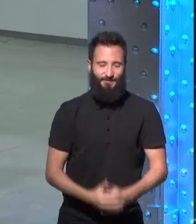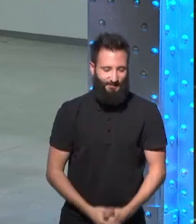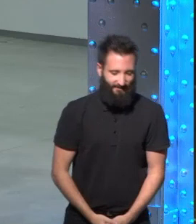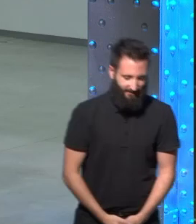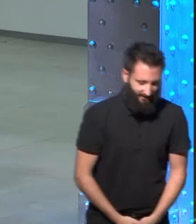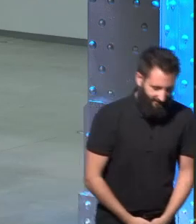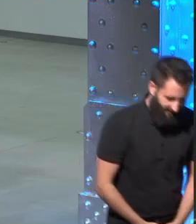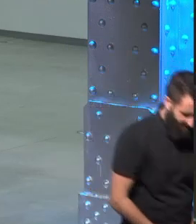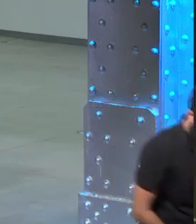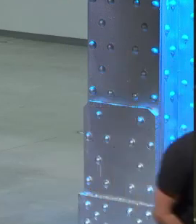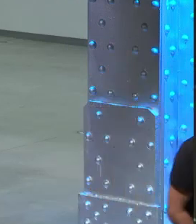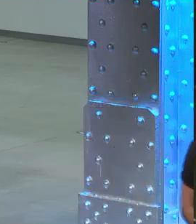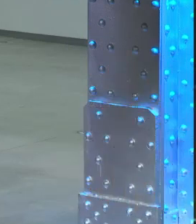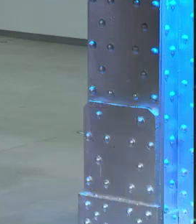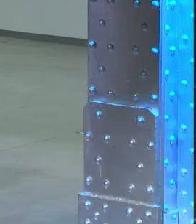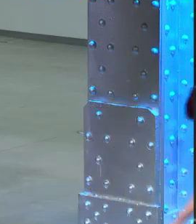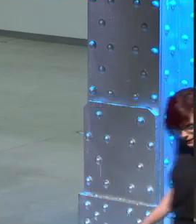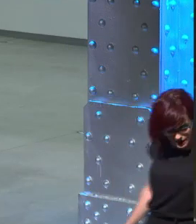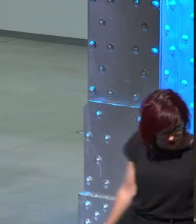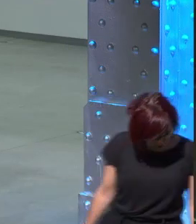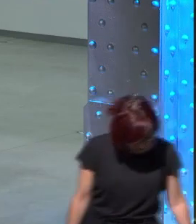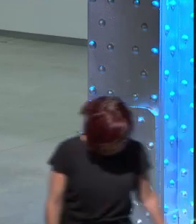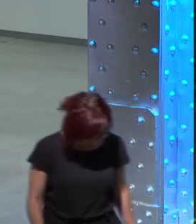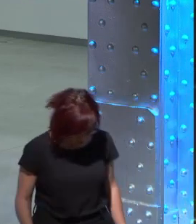Bueno, en fin.